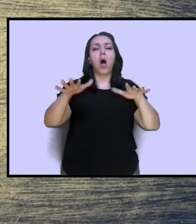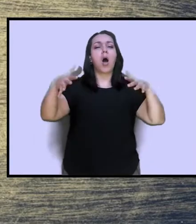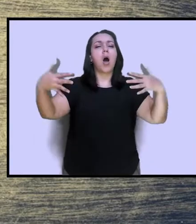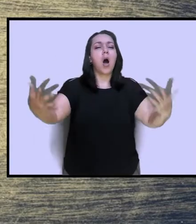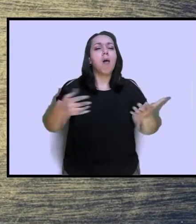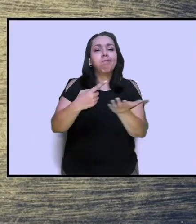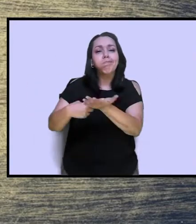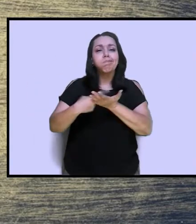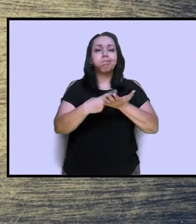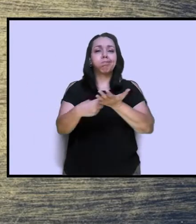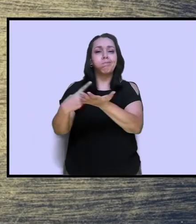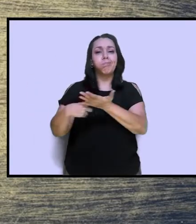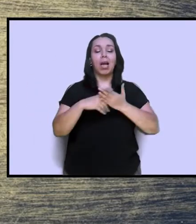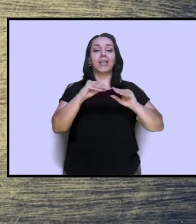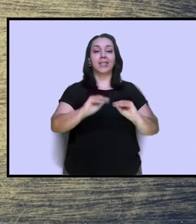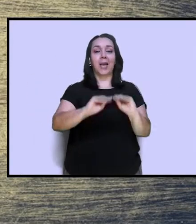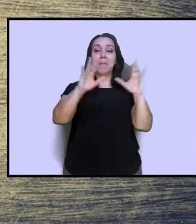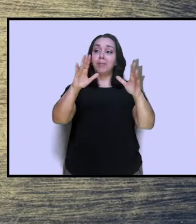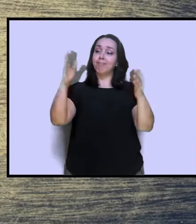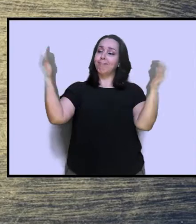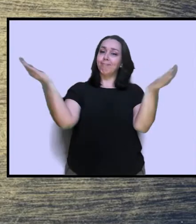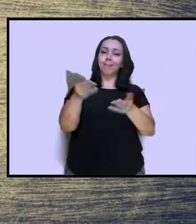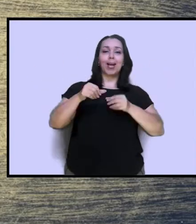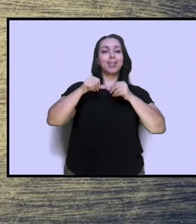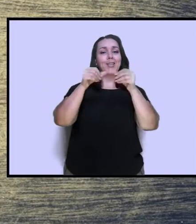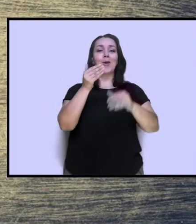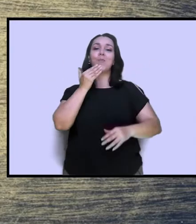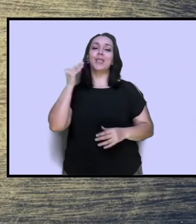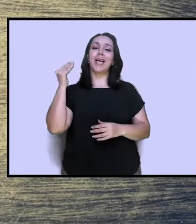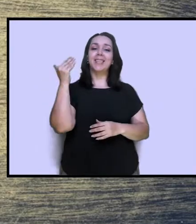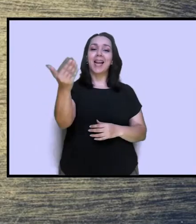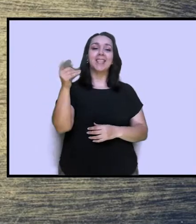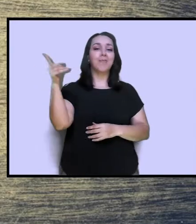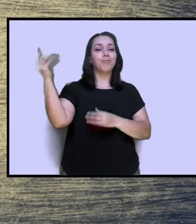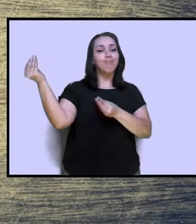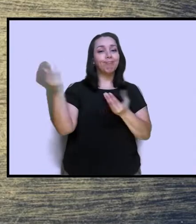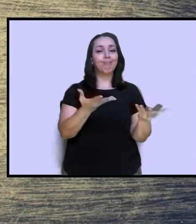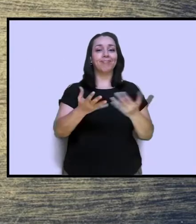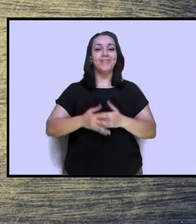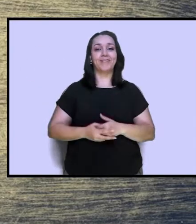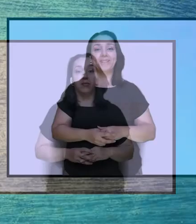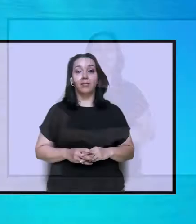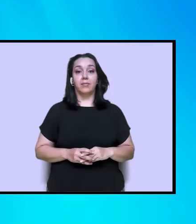disertación de esta mañana. Adelante, compañera, y muchas gracias por su aporte.